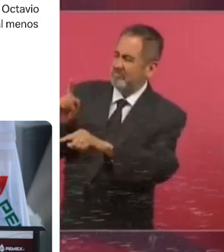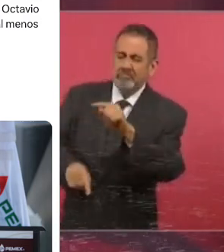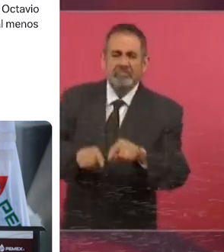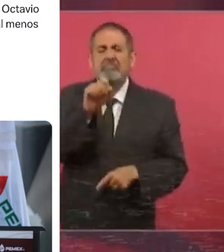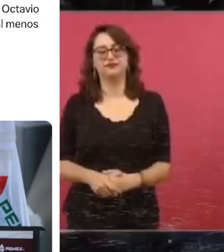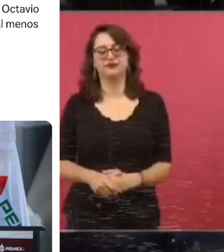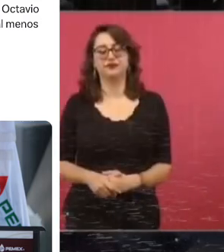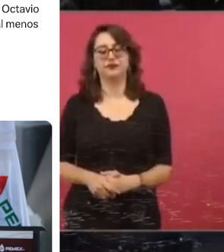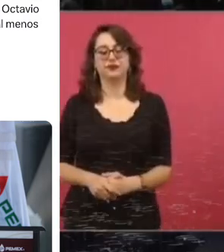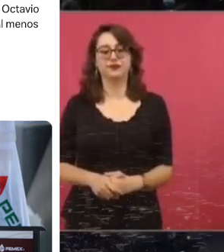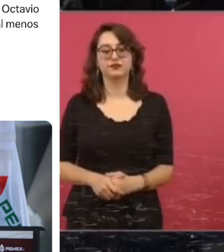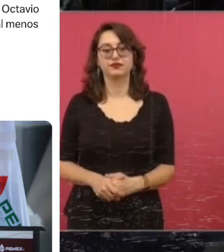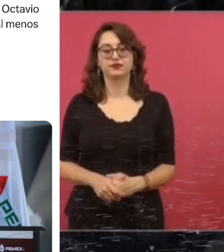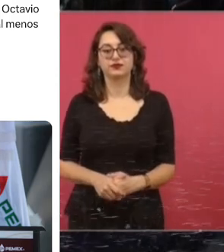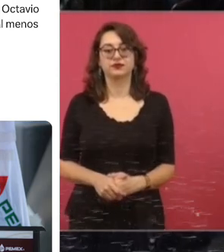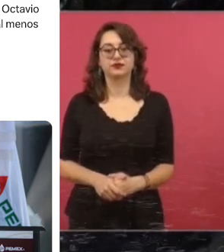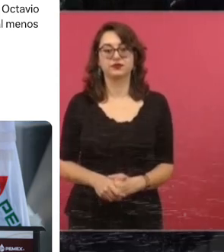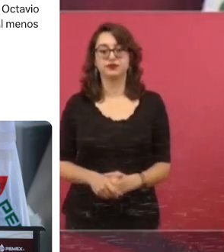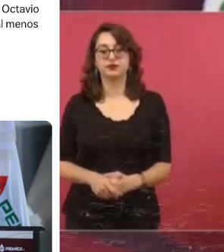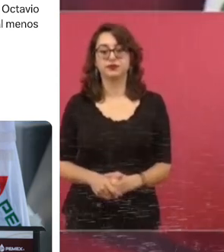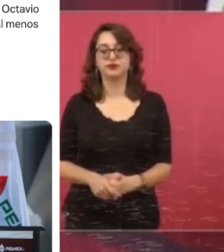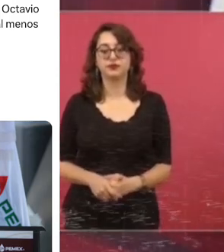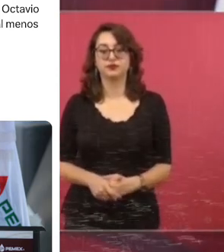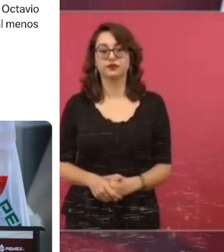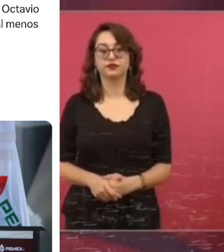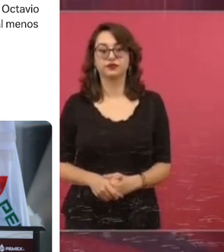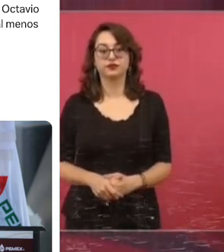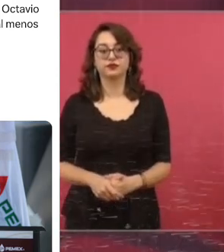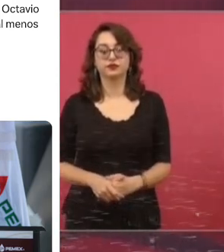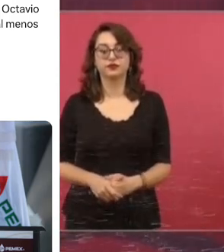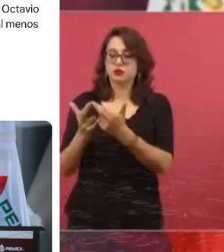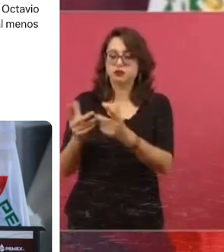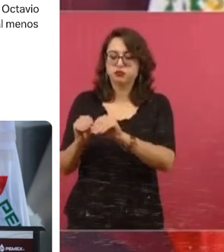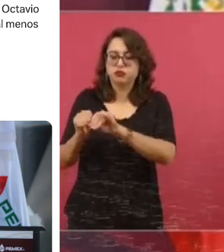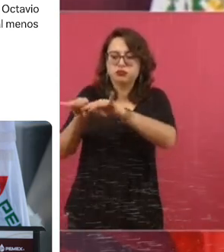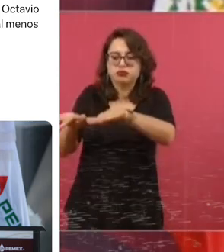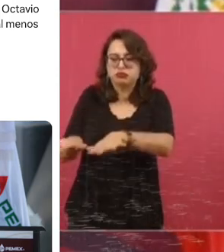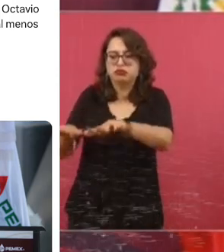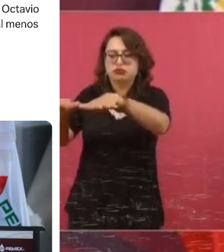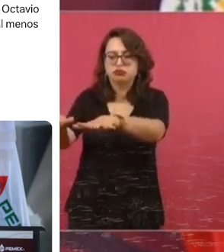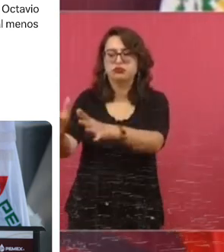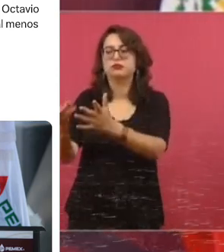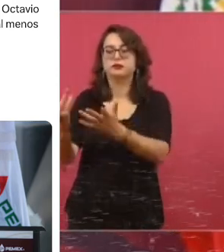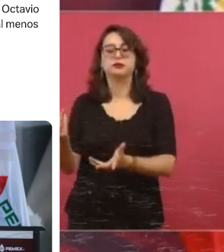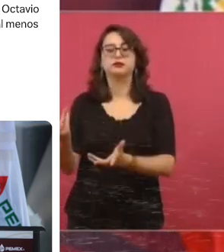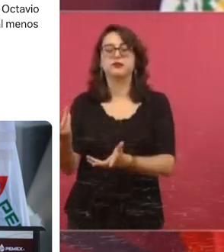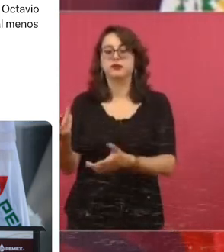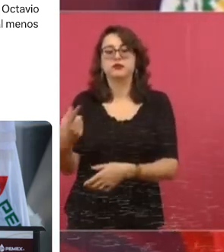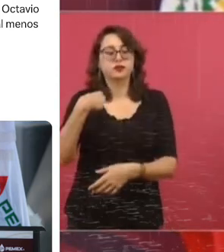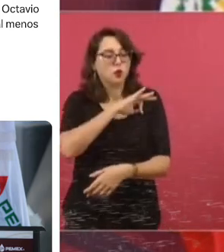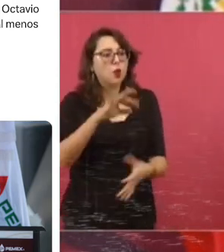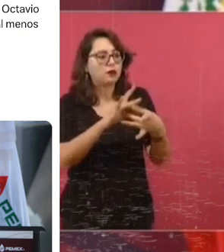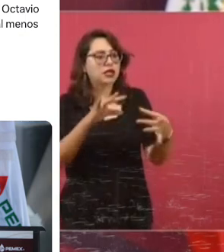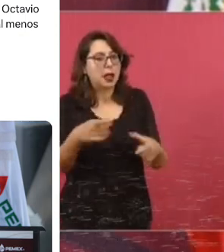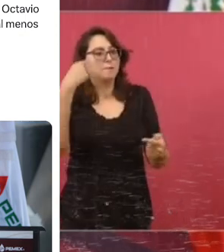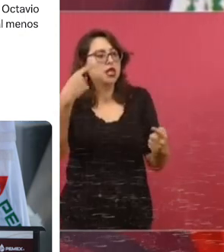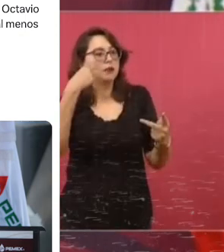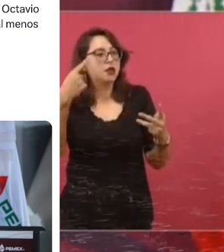de tu periódico. Esto de lo del derrame de petróleo, no se pueden dar todas las explicaciones, se puede argumentar. Y no,